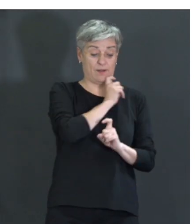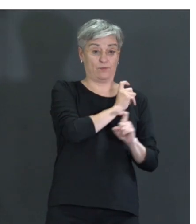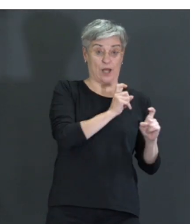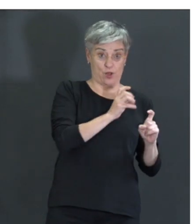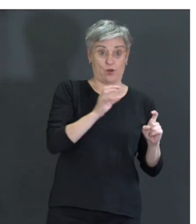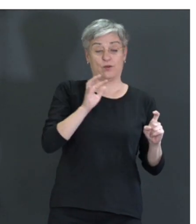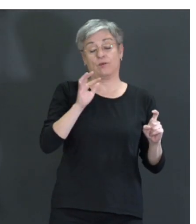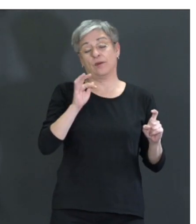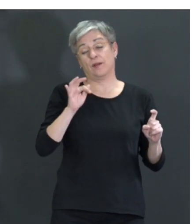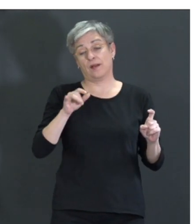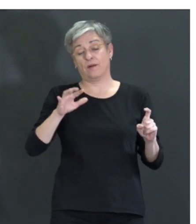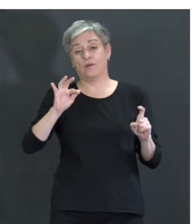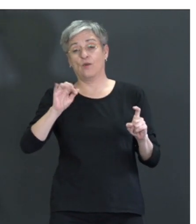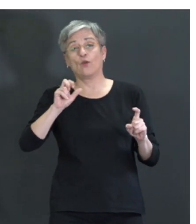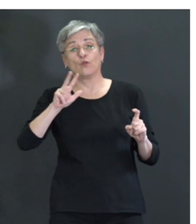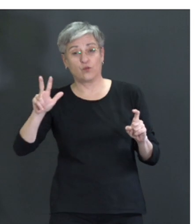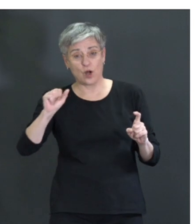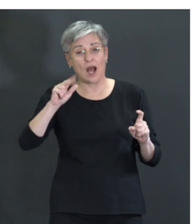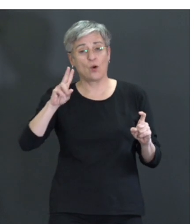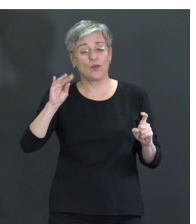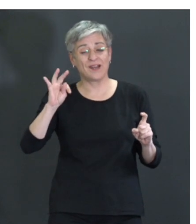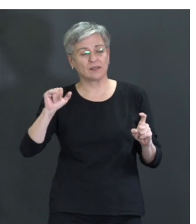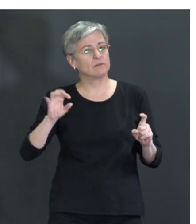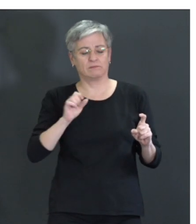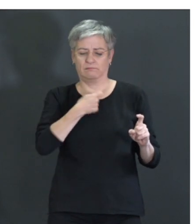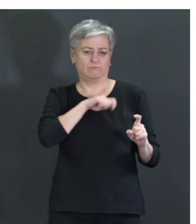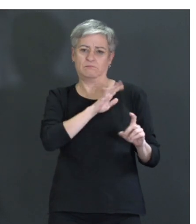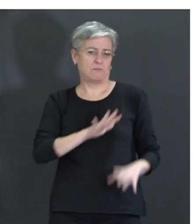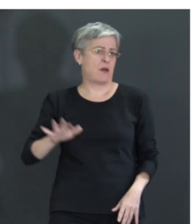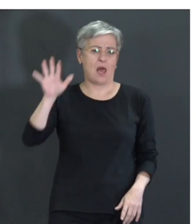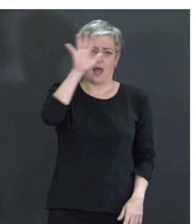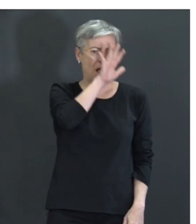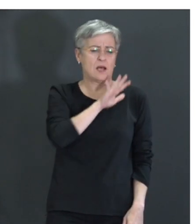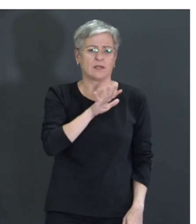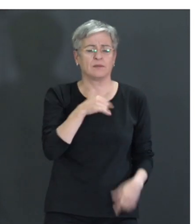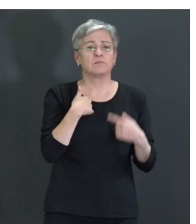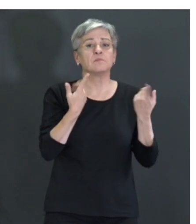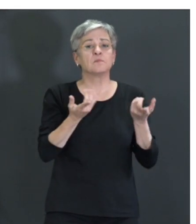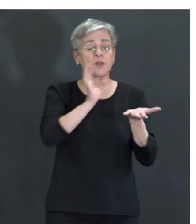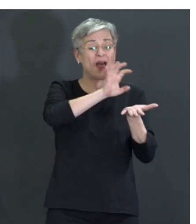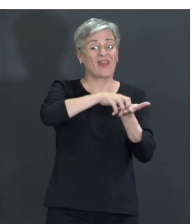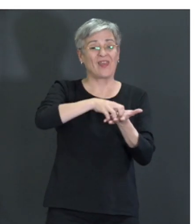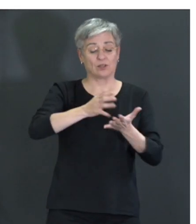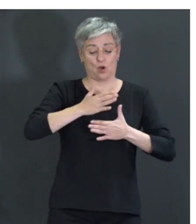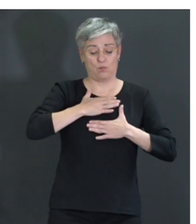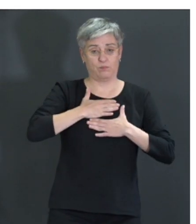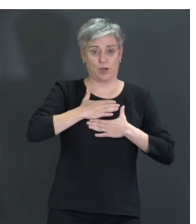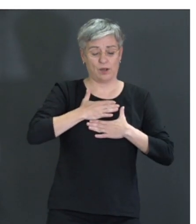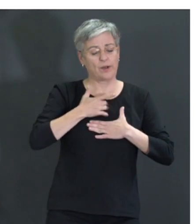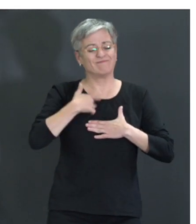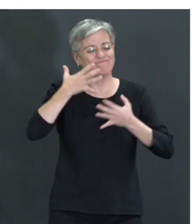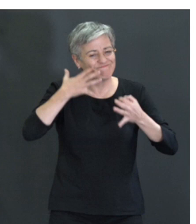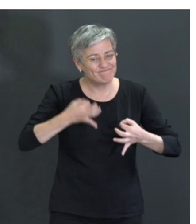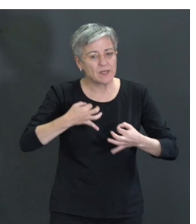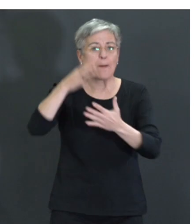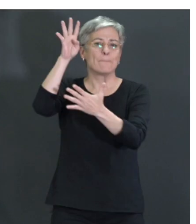Audit actuamos en todo el territorio español. En cuanto a centros propios, estamos ubicados en Barcelona